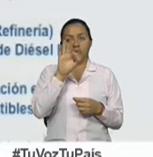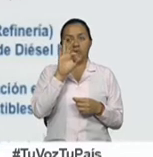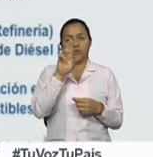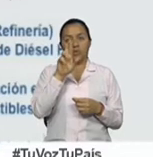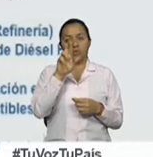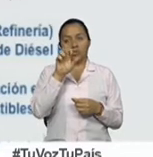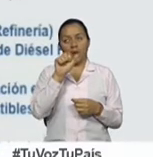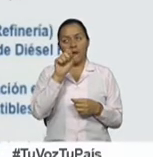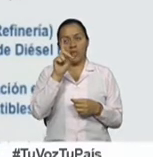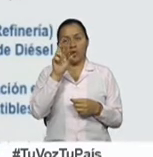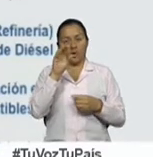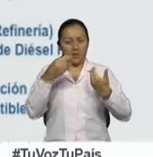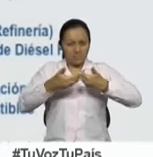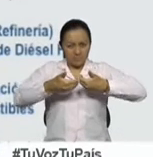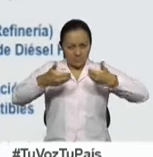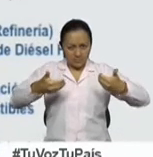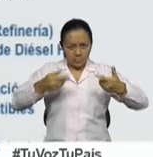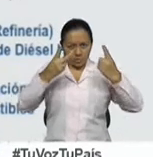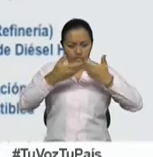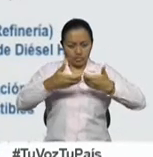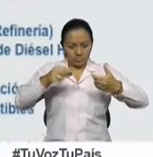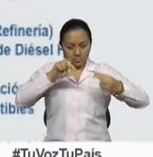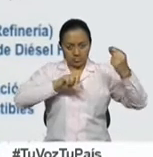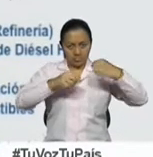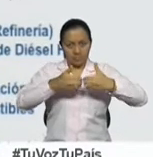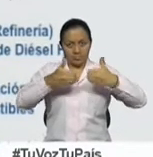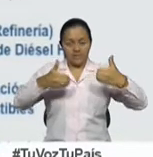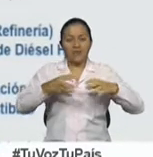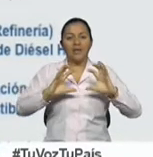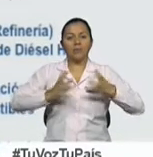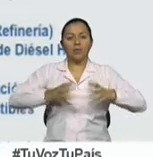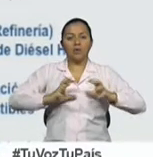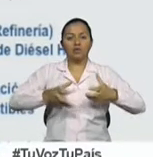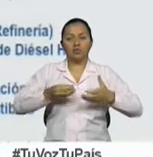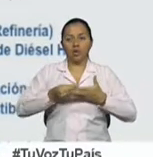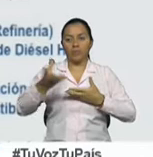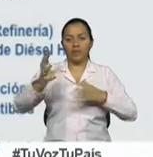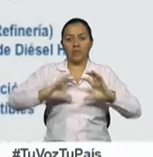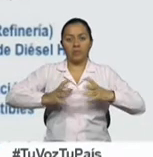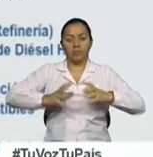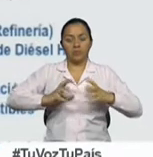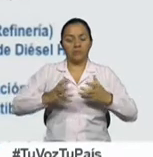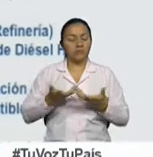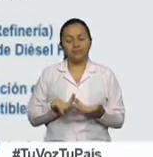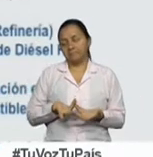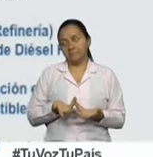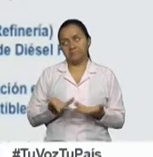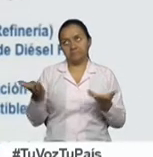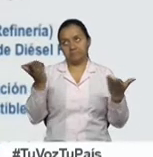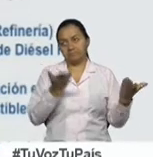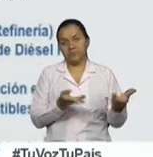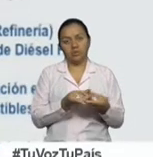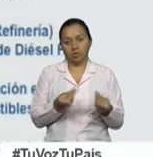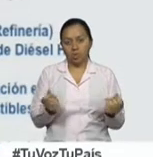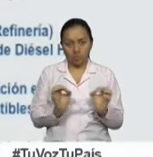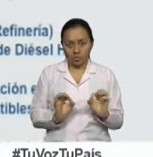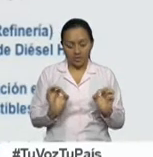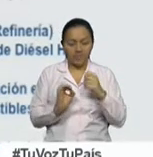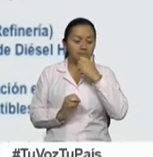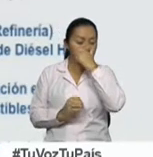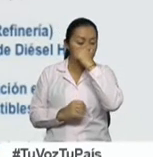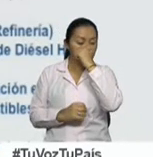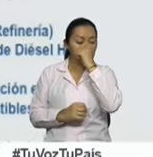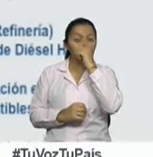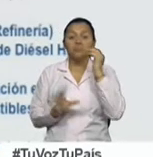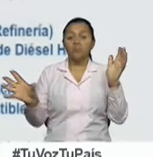Básicamente requerimos repuestos que ha tomado tiempo en conseguirlos para resolver ese problema. Todas